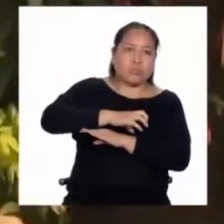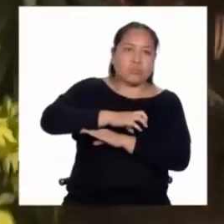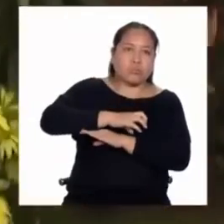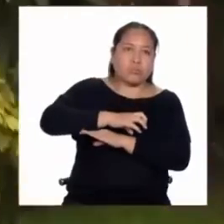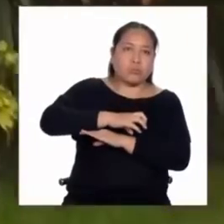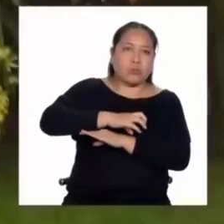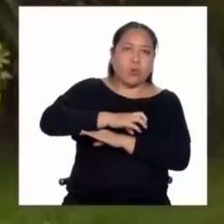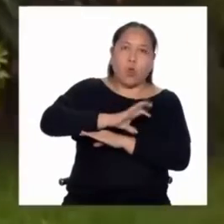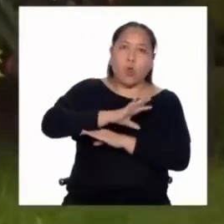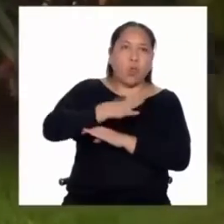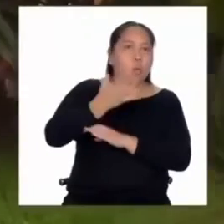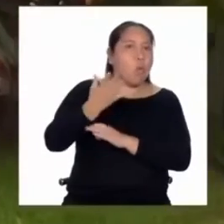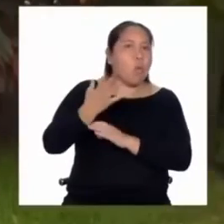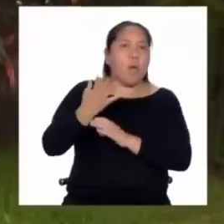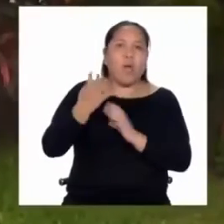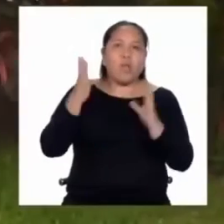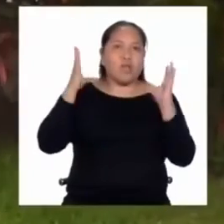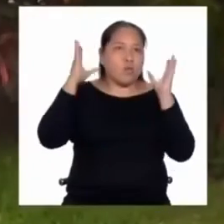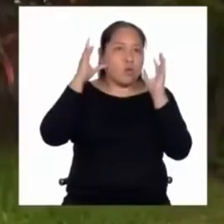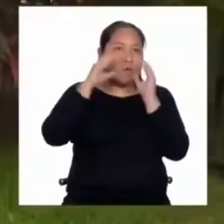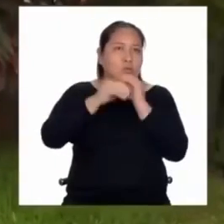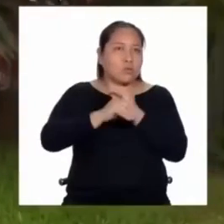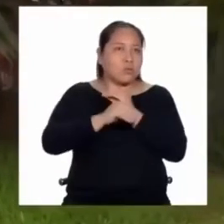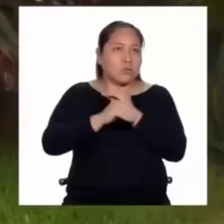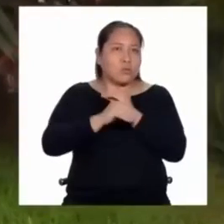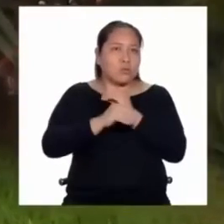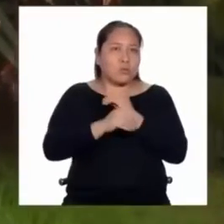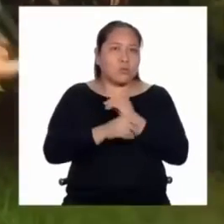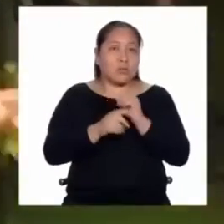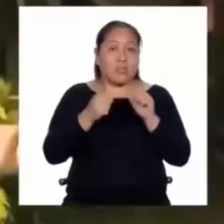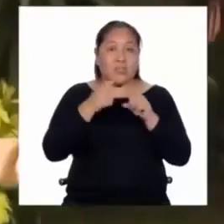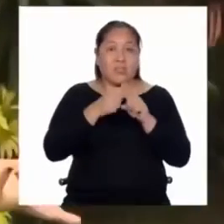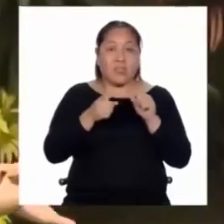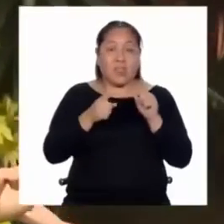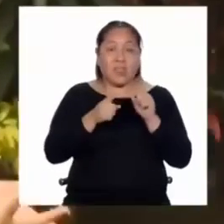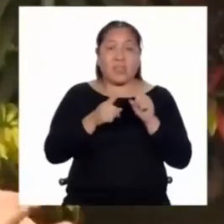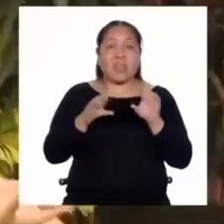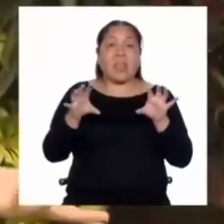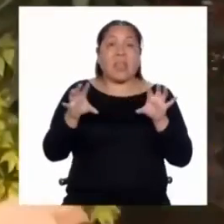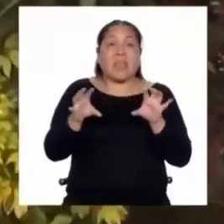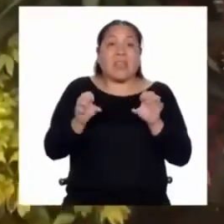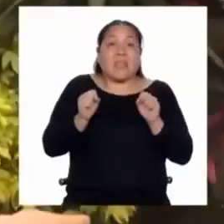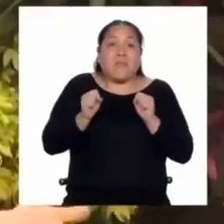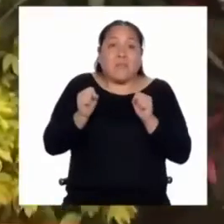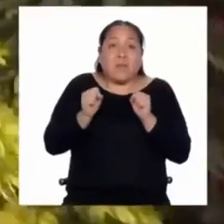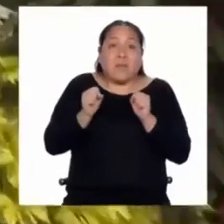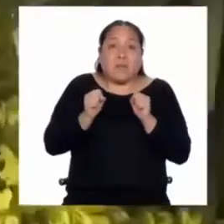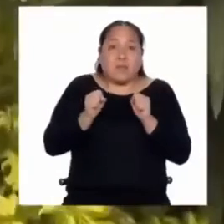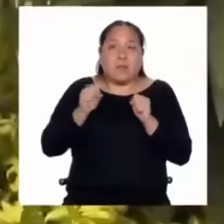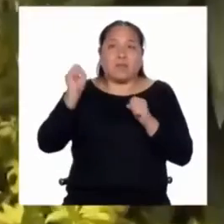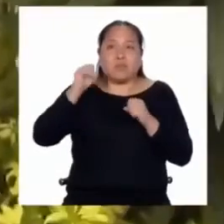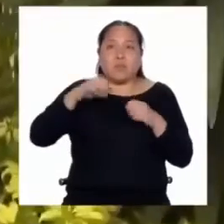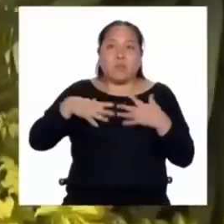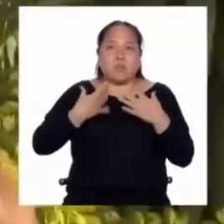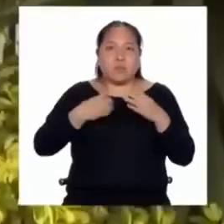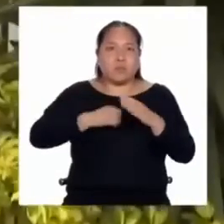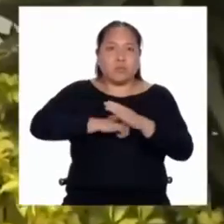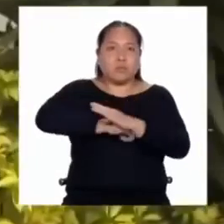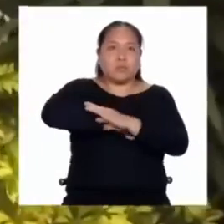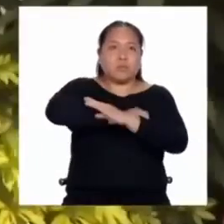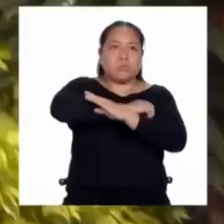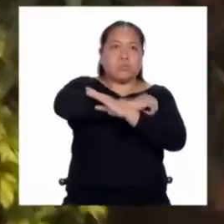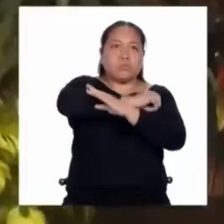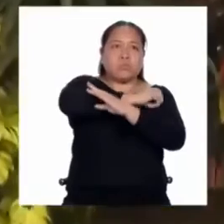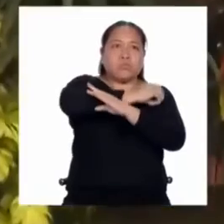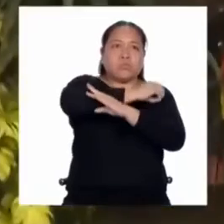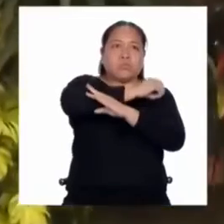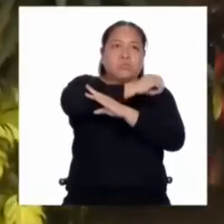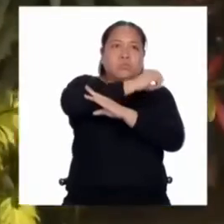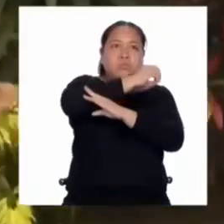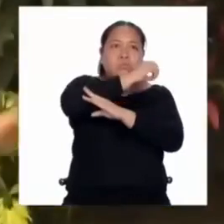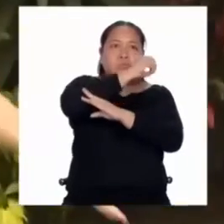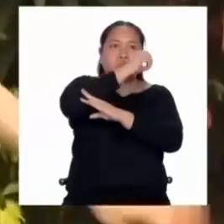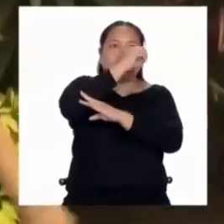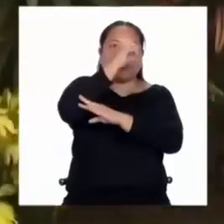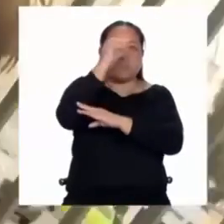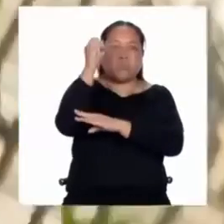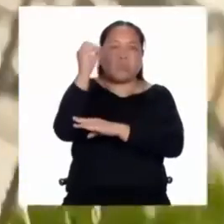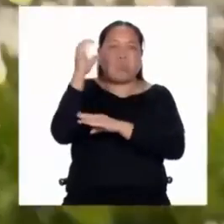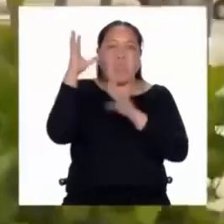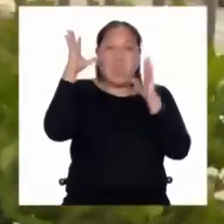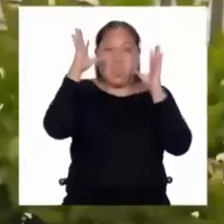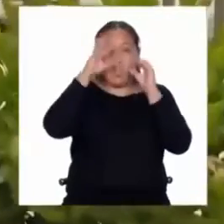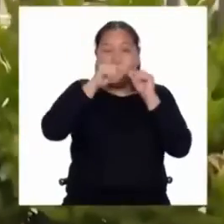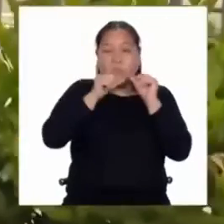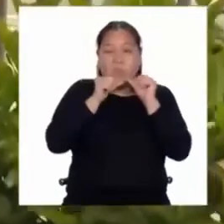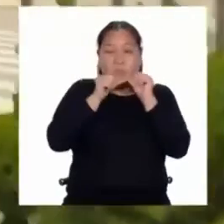hay noche. Todo lo contrario a lo que sucede en invierno. Ahí sí puedes esperar el amanecer, pero te van a salir raíces porque la noche es